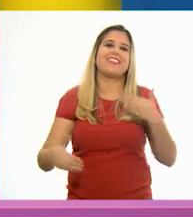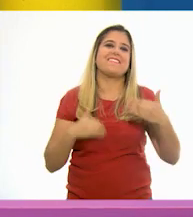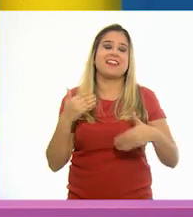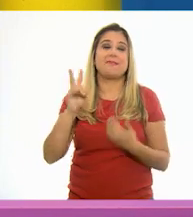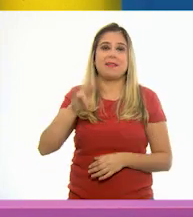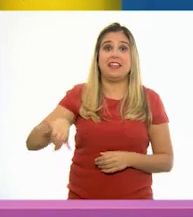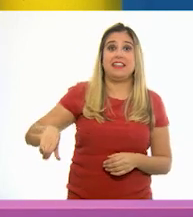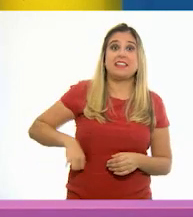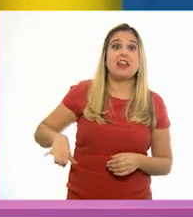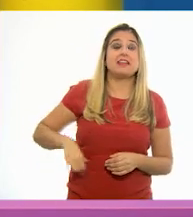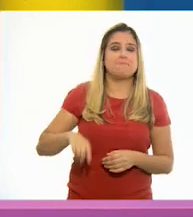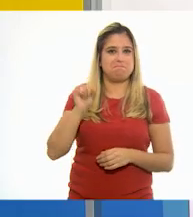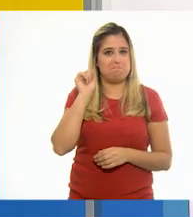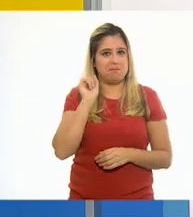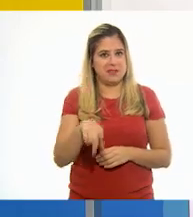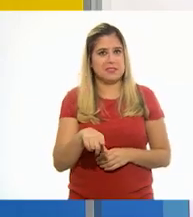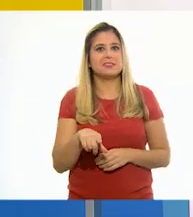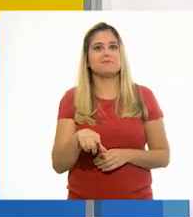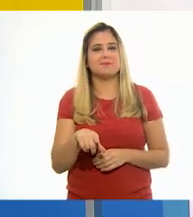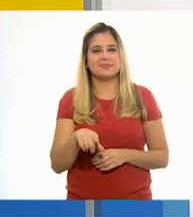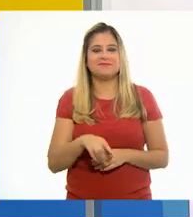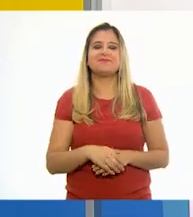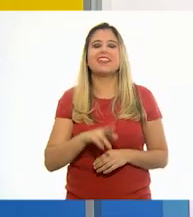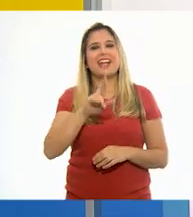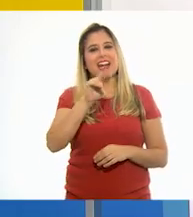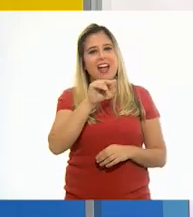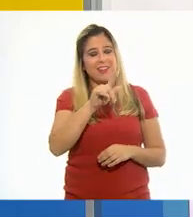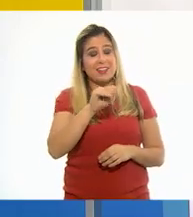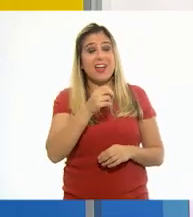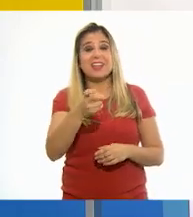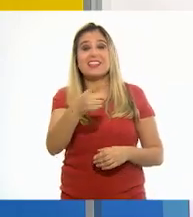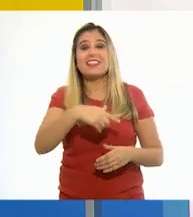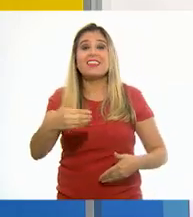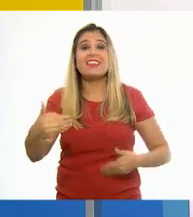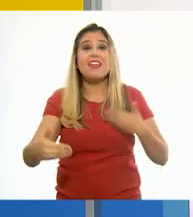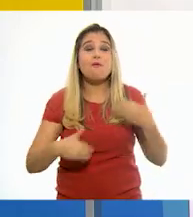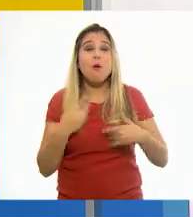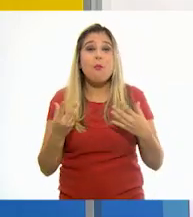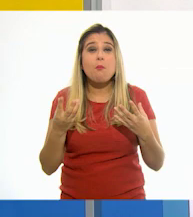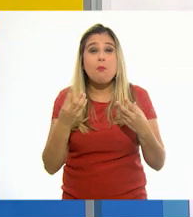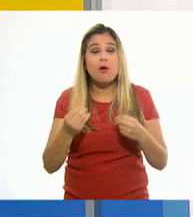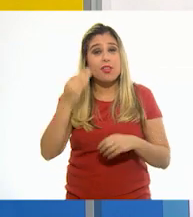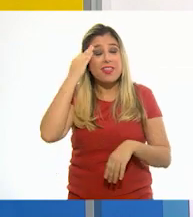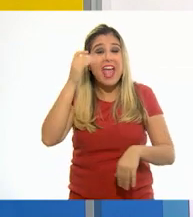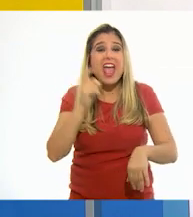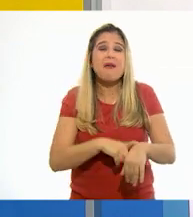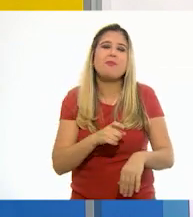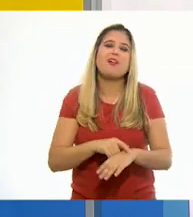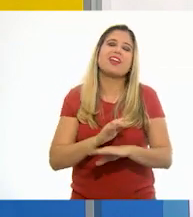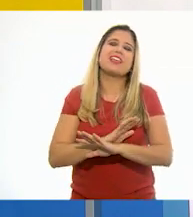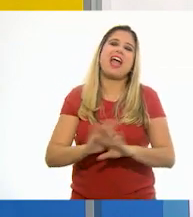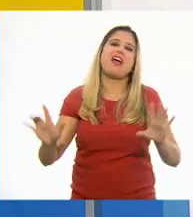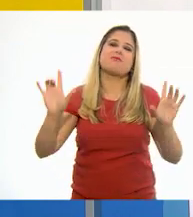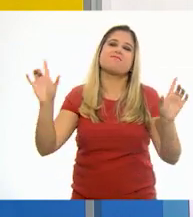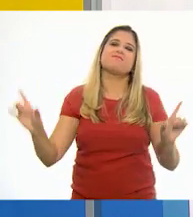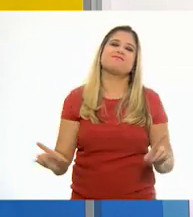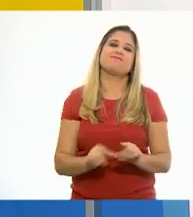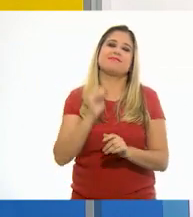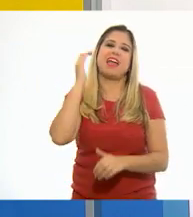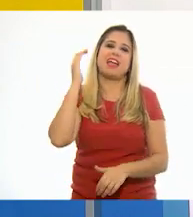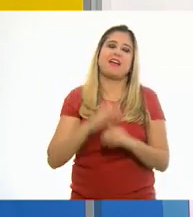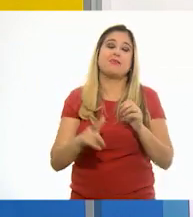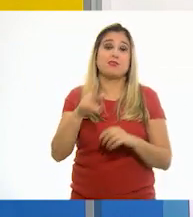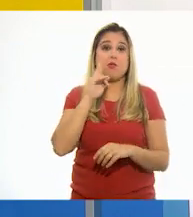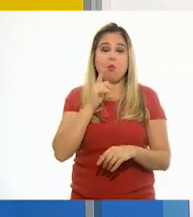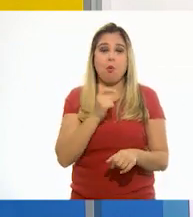muy interesante también. Así es, Raulito. Y nos hemos divertido tanto que el tiempo ya se nos fue volando, sin darnos